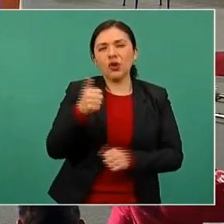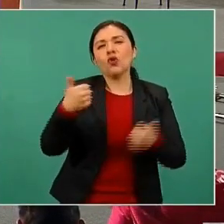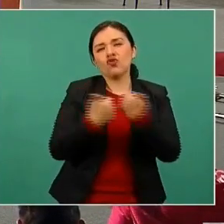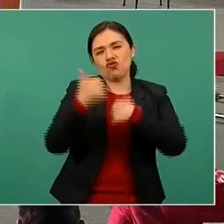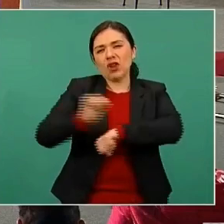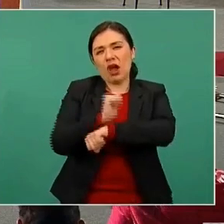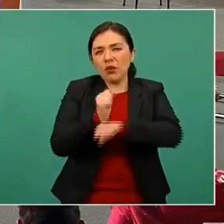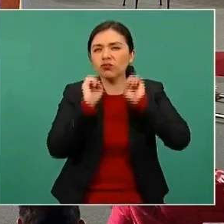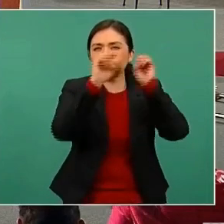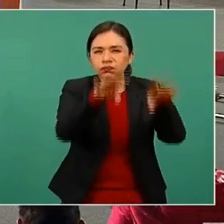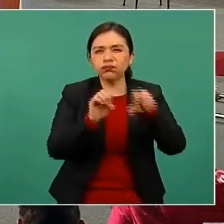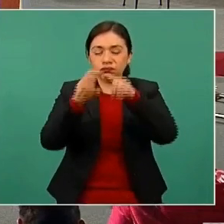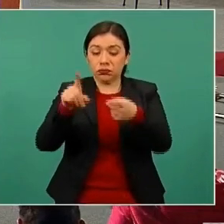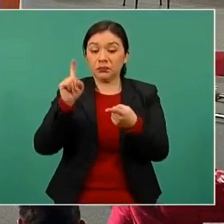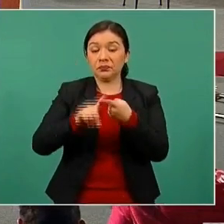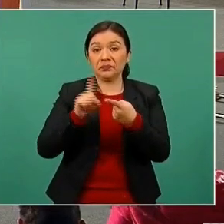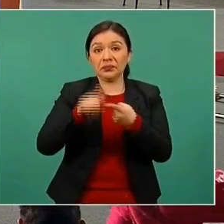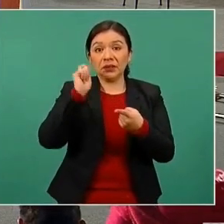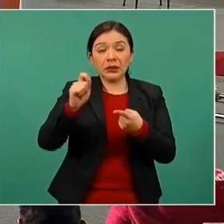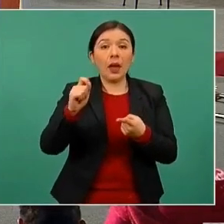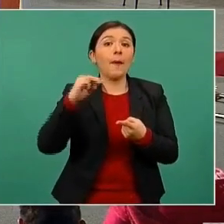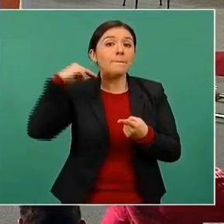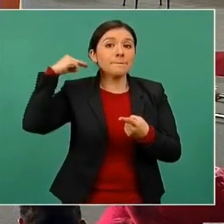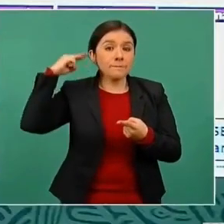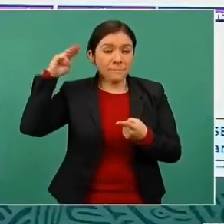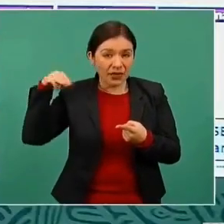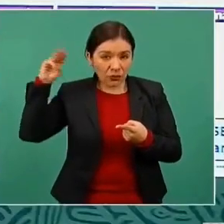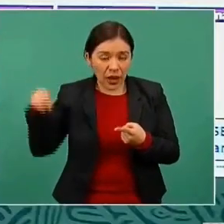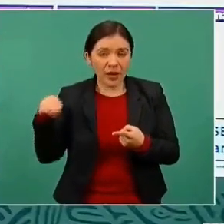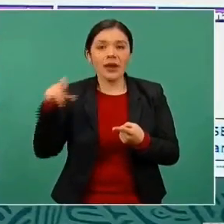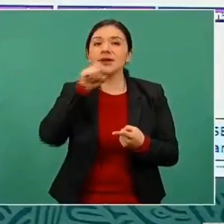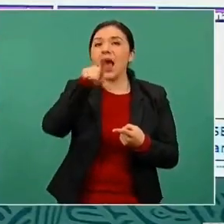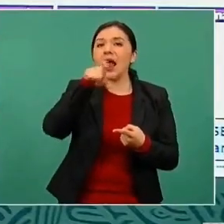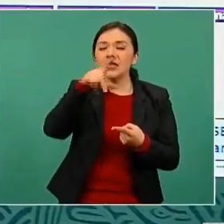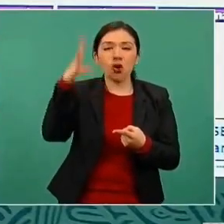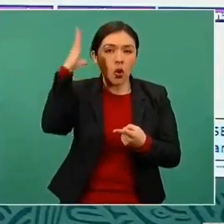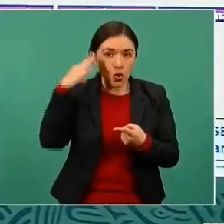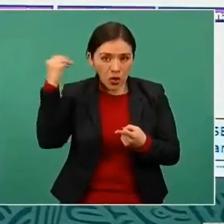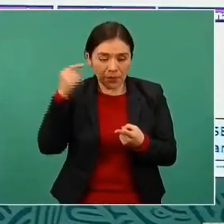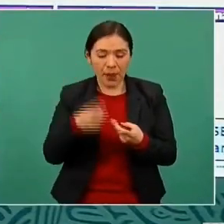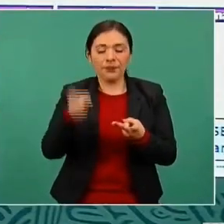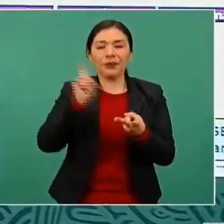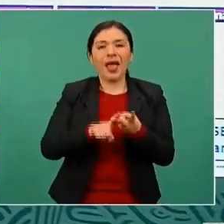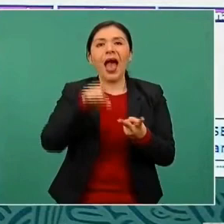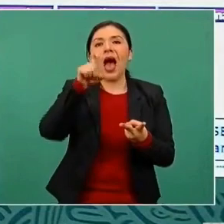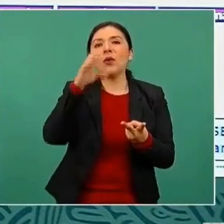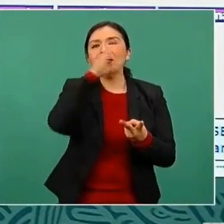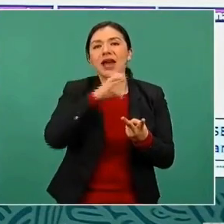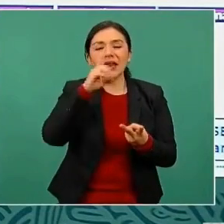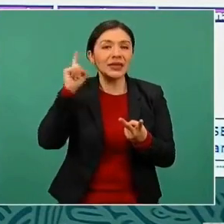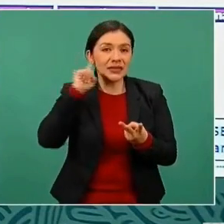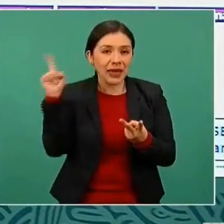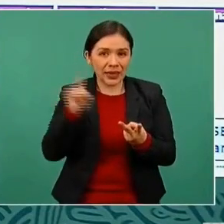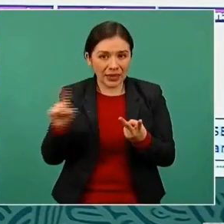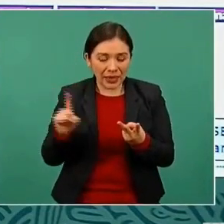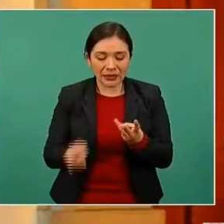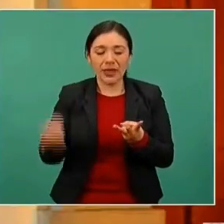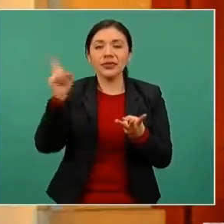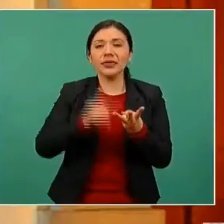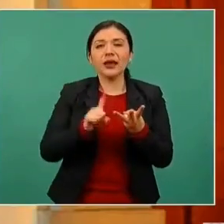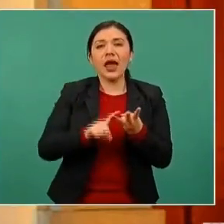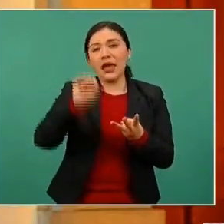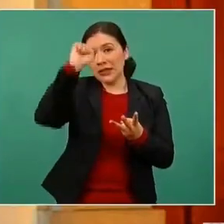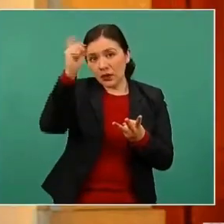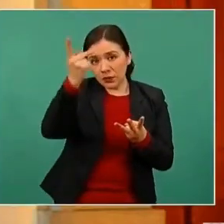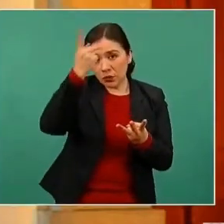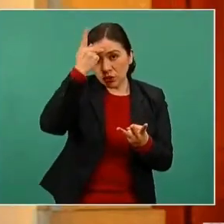la ruta 1 cubrió michoacán jalisco y colima aguascalientes y zacatecas la 3a